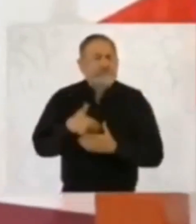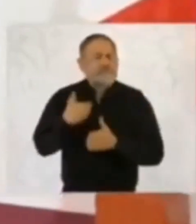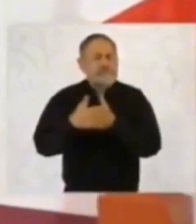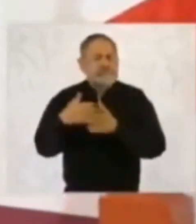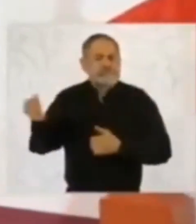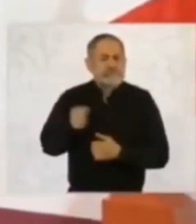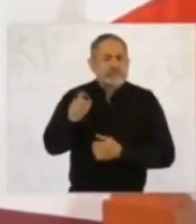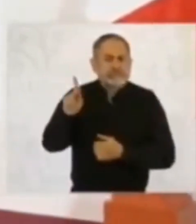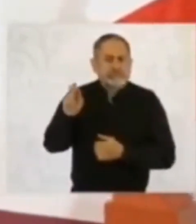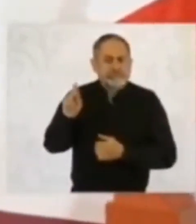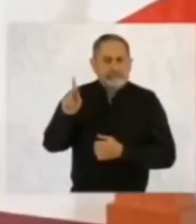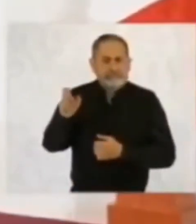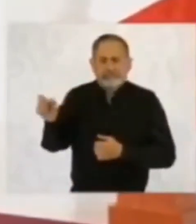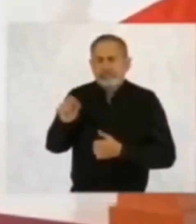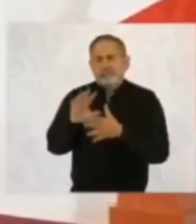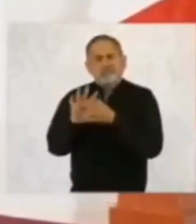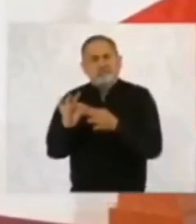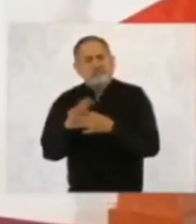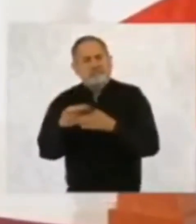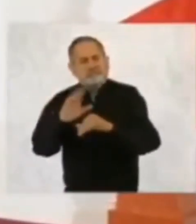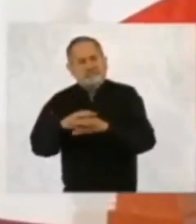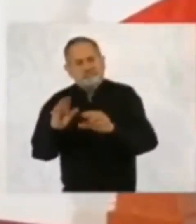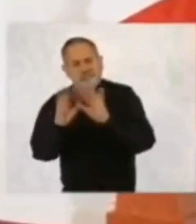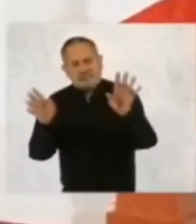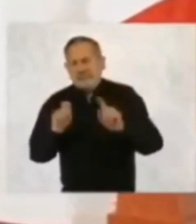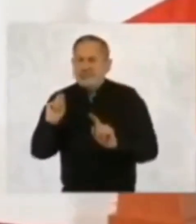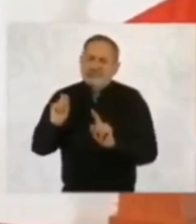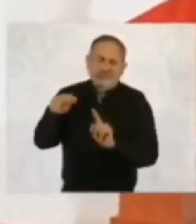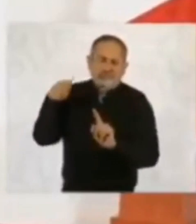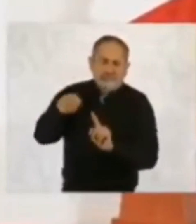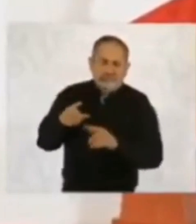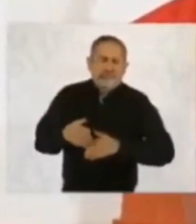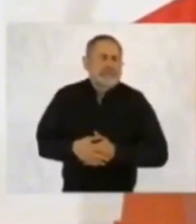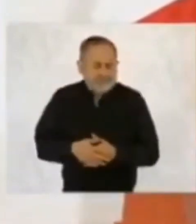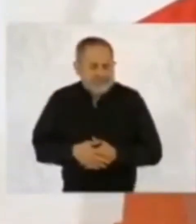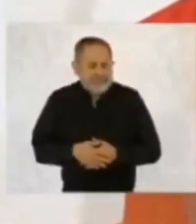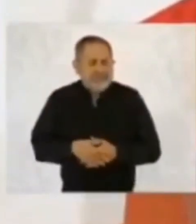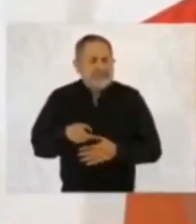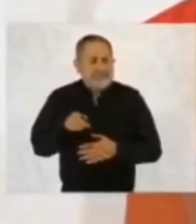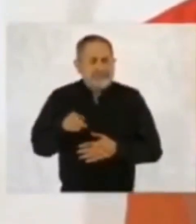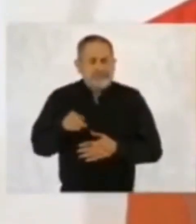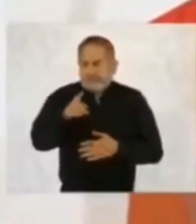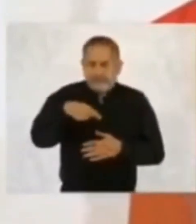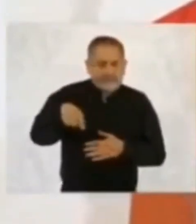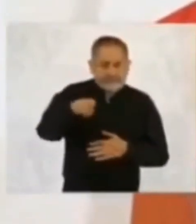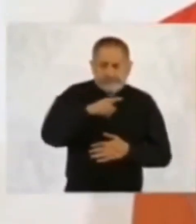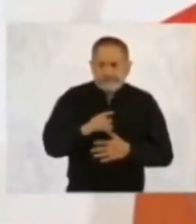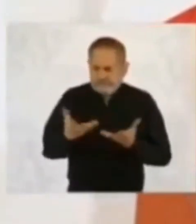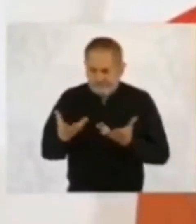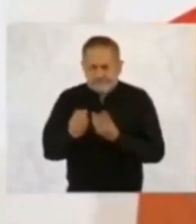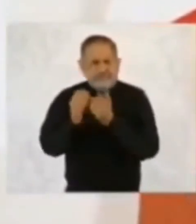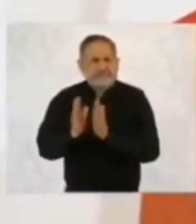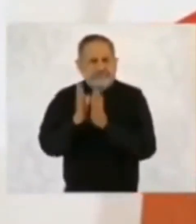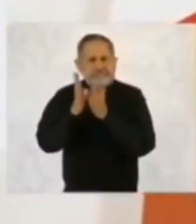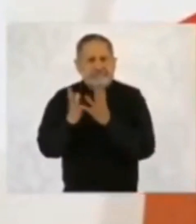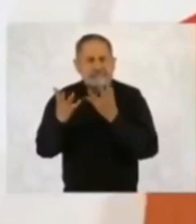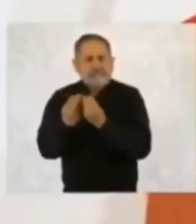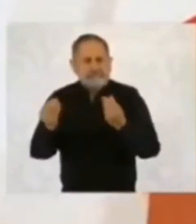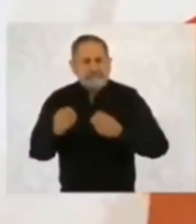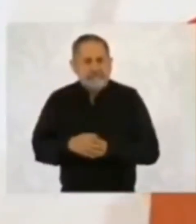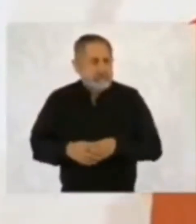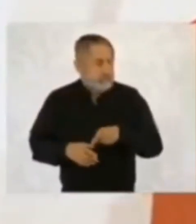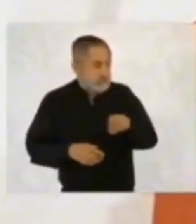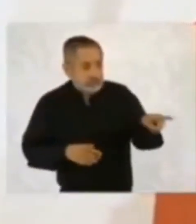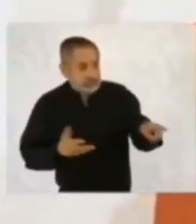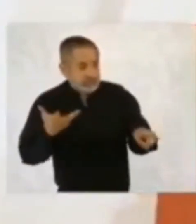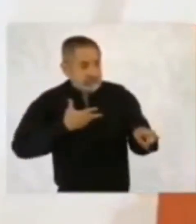en qué consiste y se está dando la oportunidad para que participen quienes son parte de aquellos que tienen una